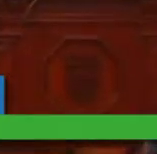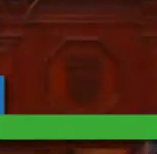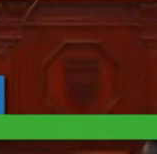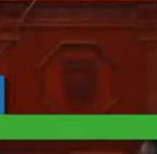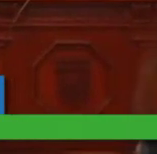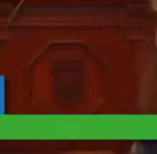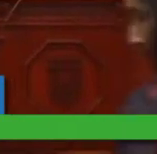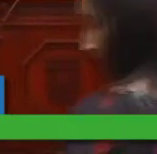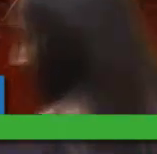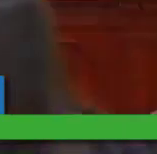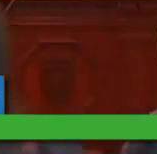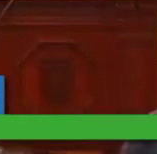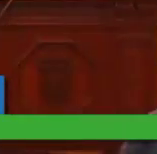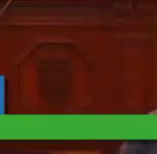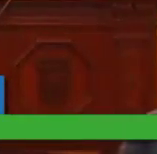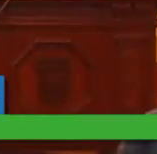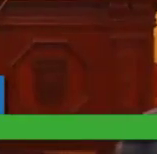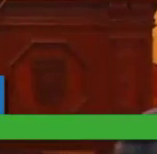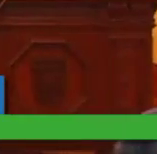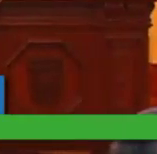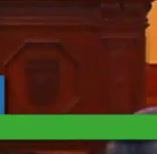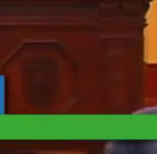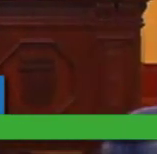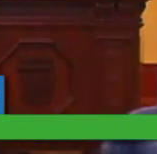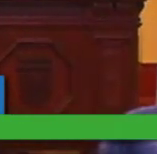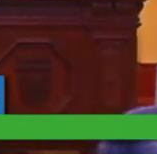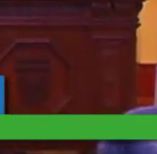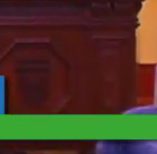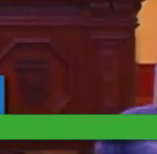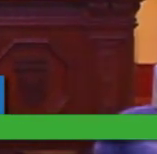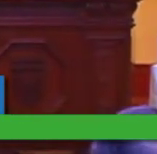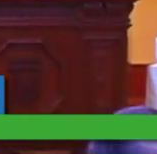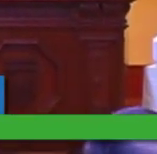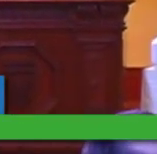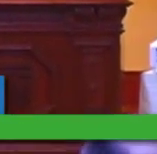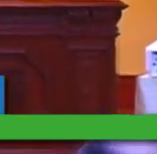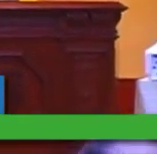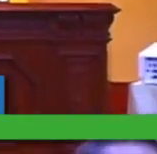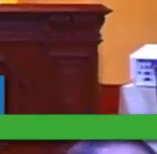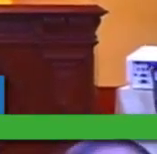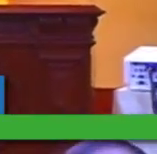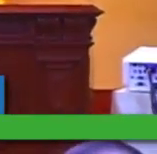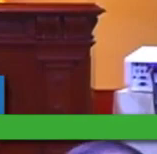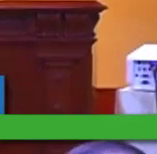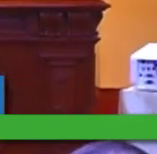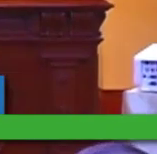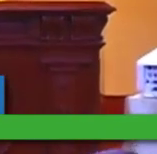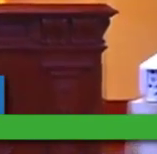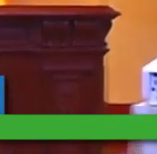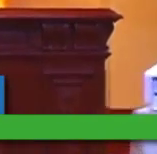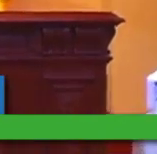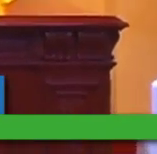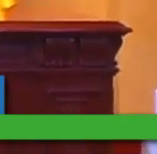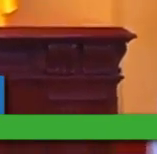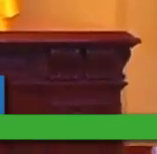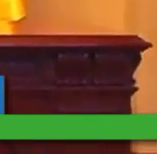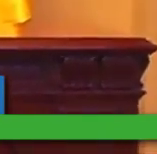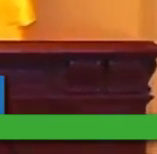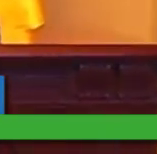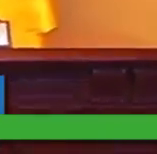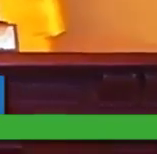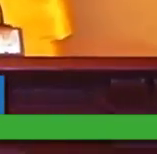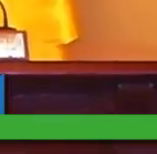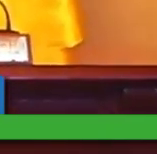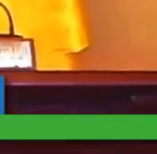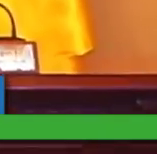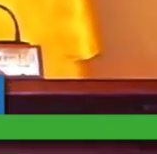Señor Israel Orlando Acuña Huoncoquiz. Presente. Señora Patricia María del Río Jiménez de Olavide. Presente. Señora